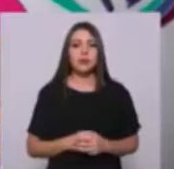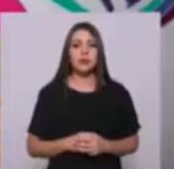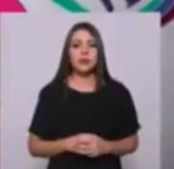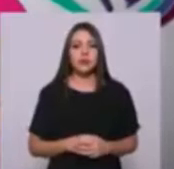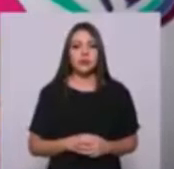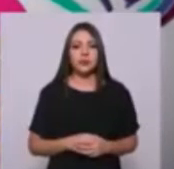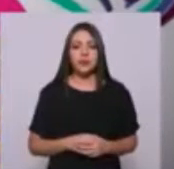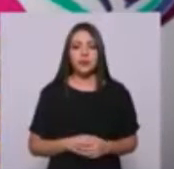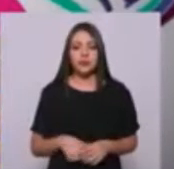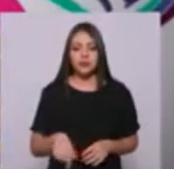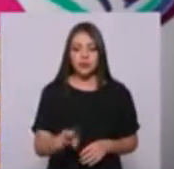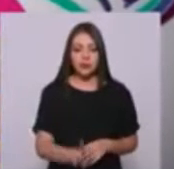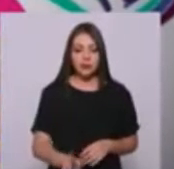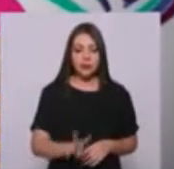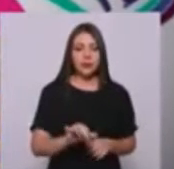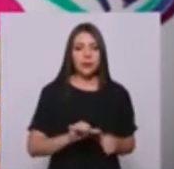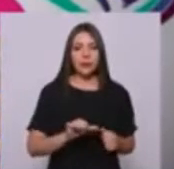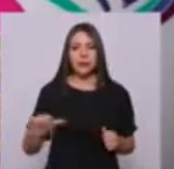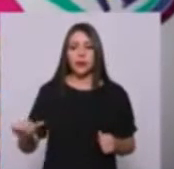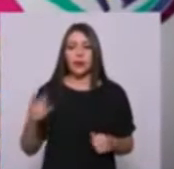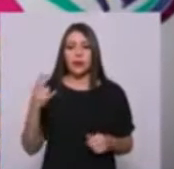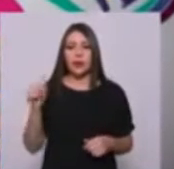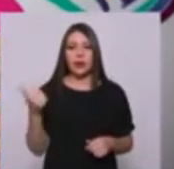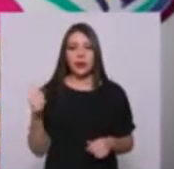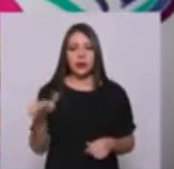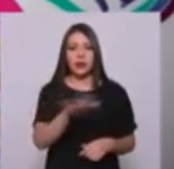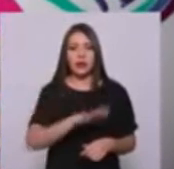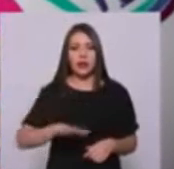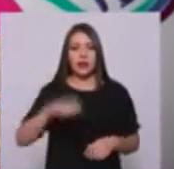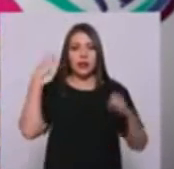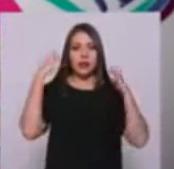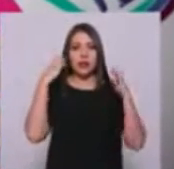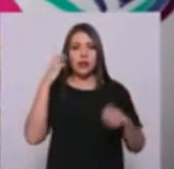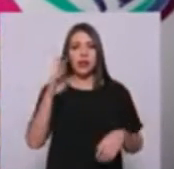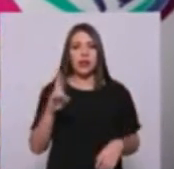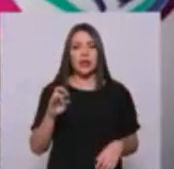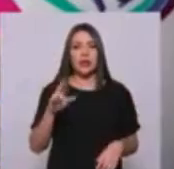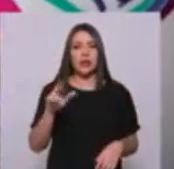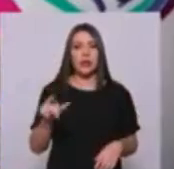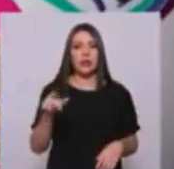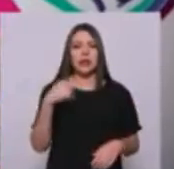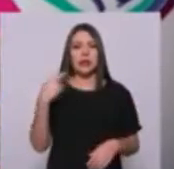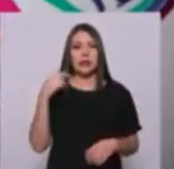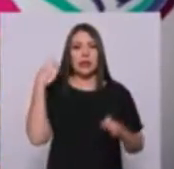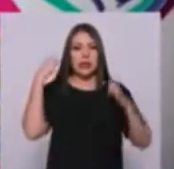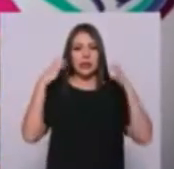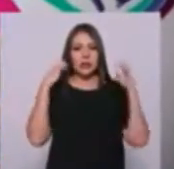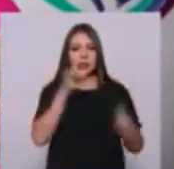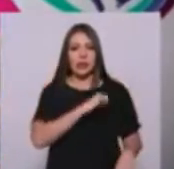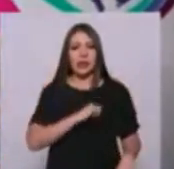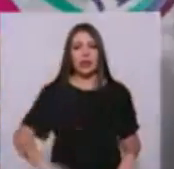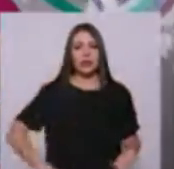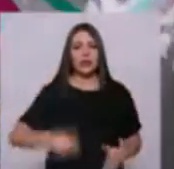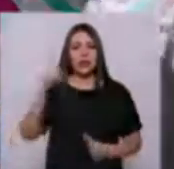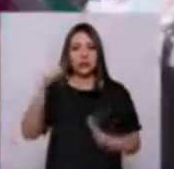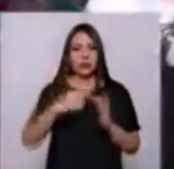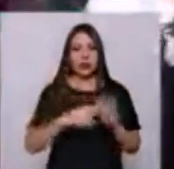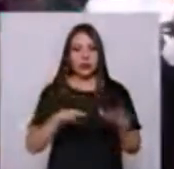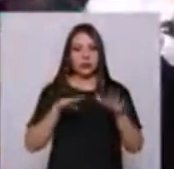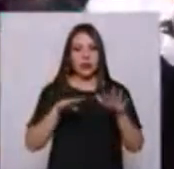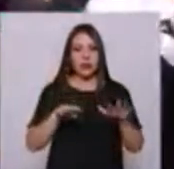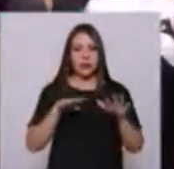Desde este viernes y hasta el 25 de agosto, en la Expo Reforma se realiza la Expo Alcaldías 2019, con